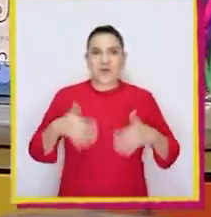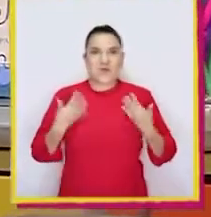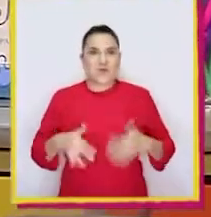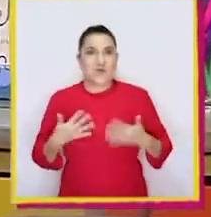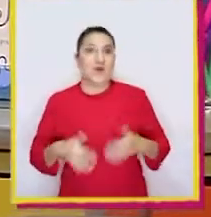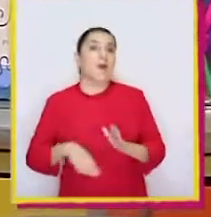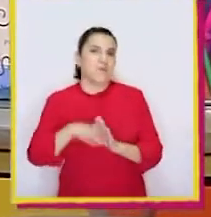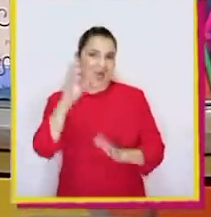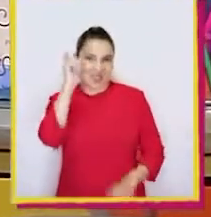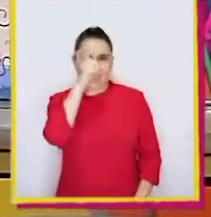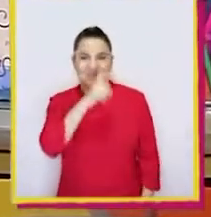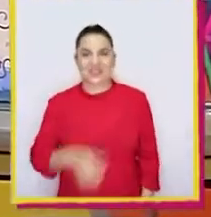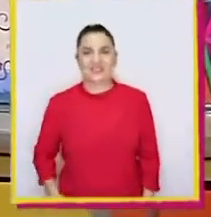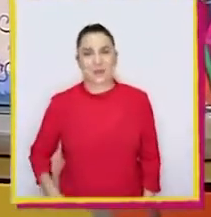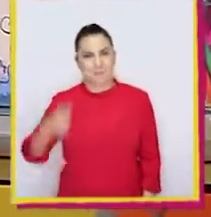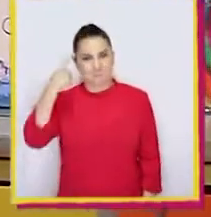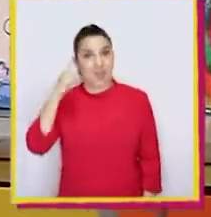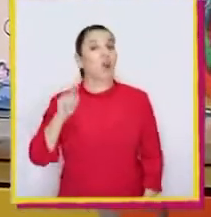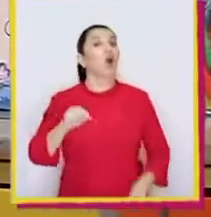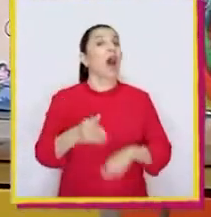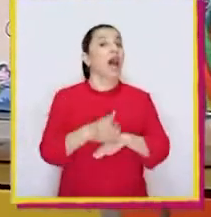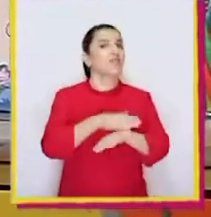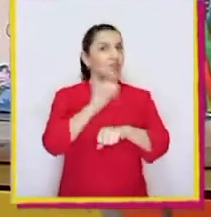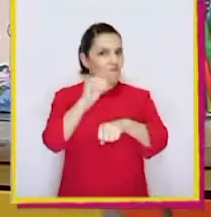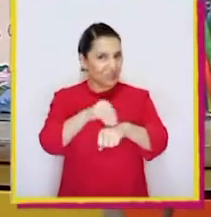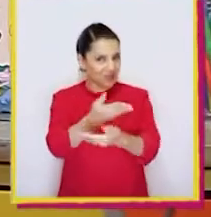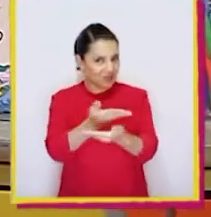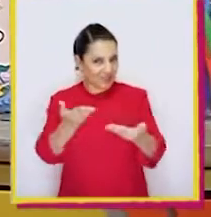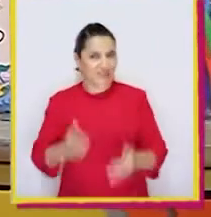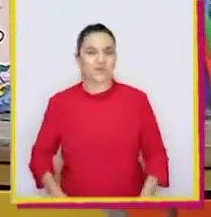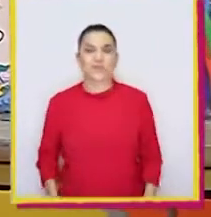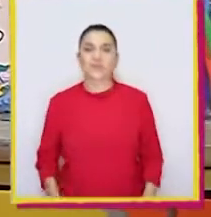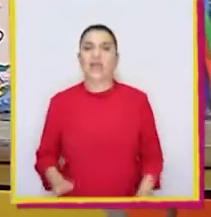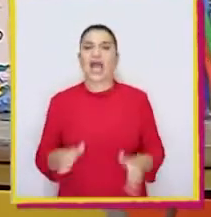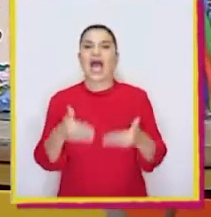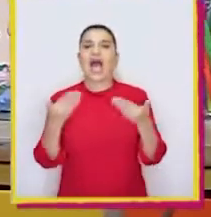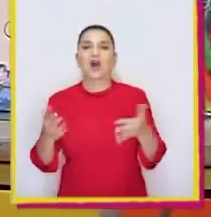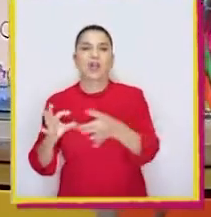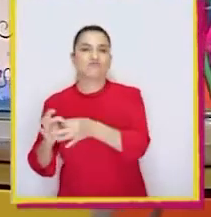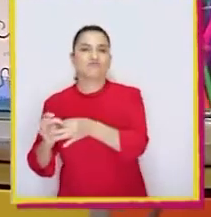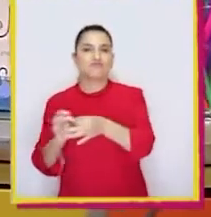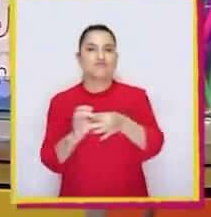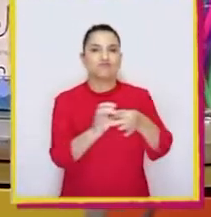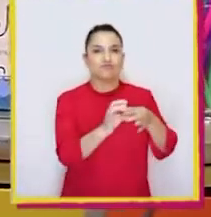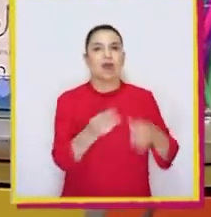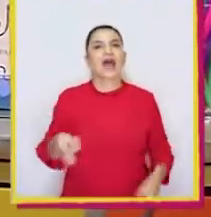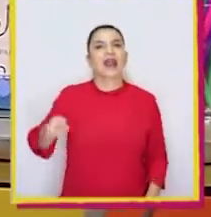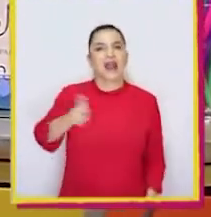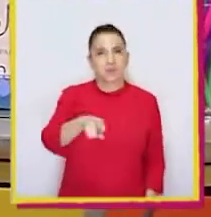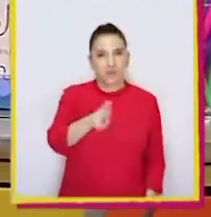¡Uy! Sí, este era más difícil, pero yo se los advertí. Ahora extendamos el